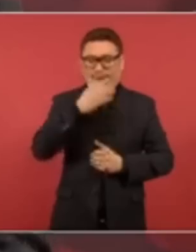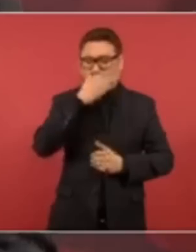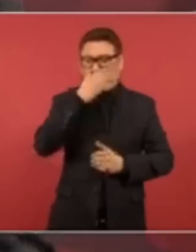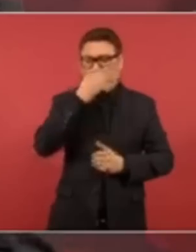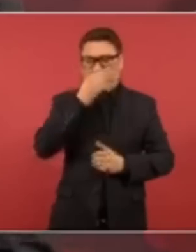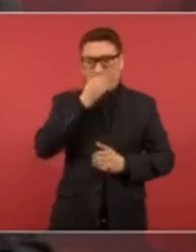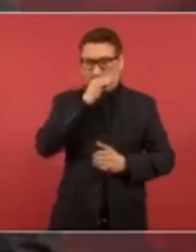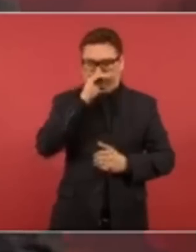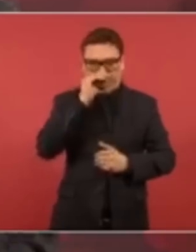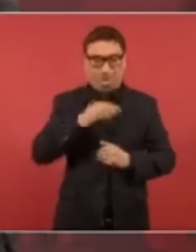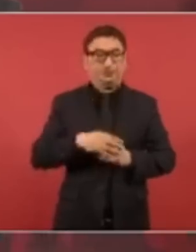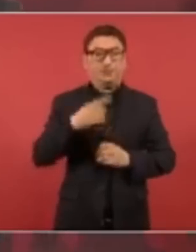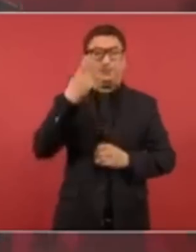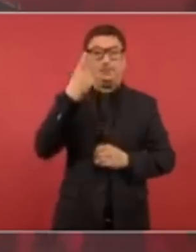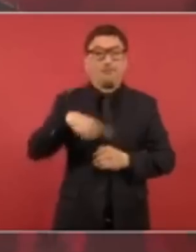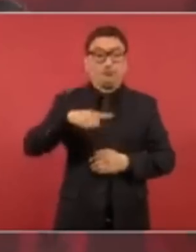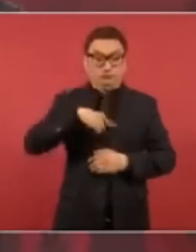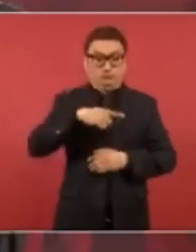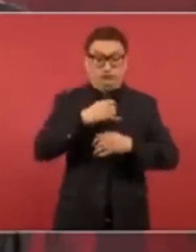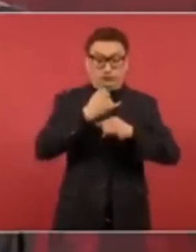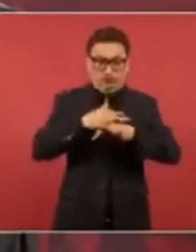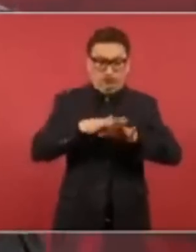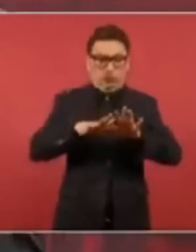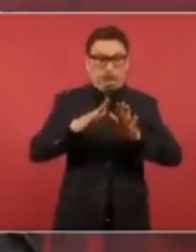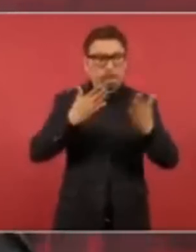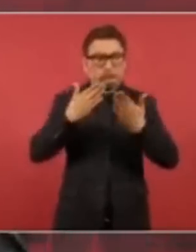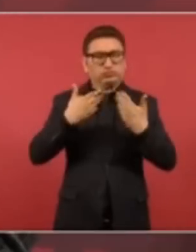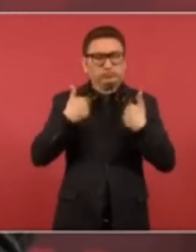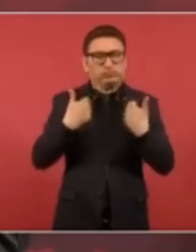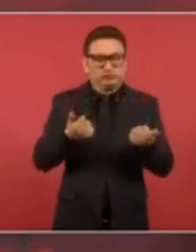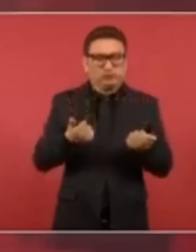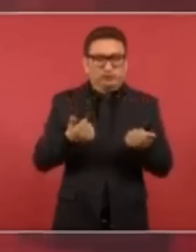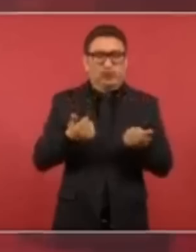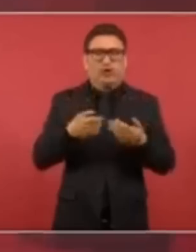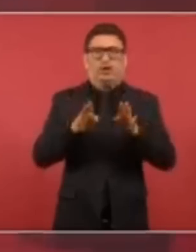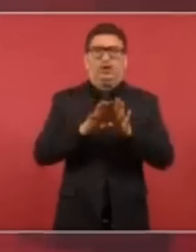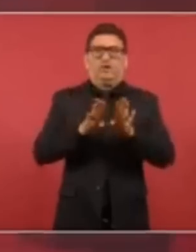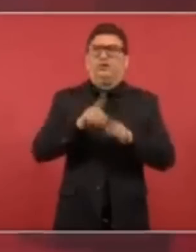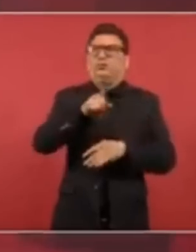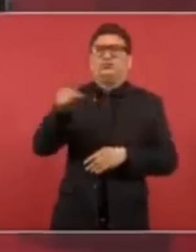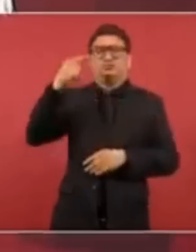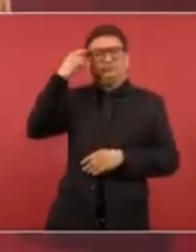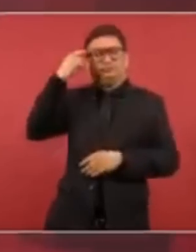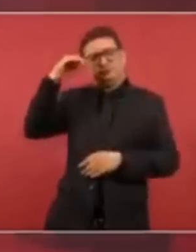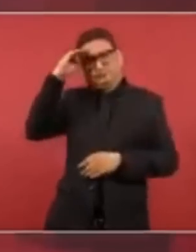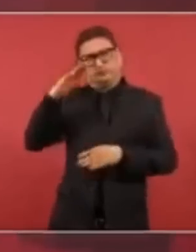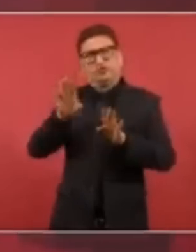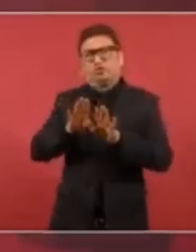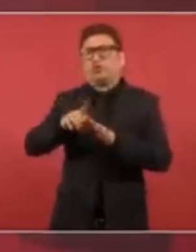los millones de pesos que antes les daba el gobierno. Una manifestación libre en toda su